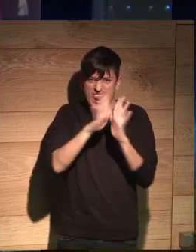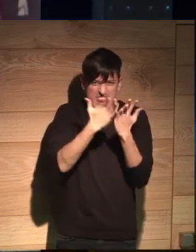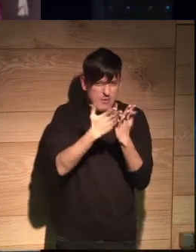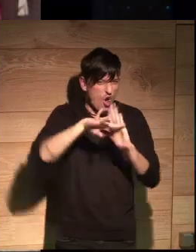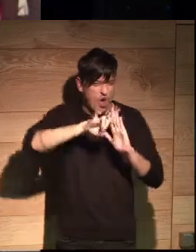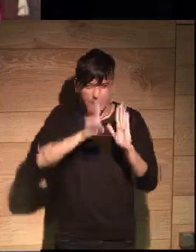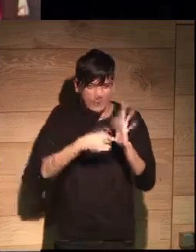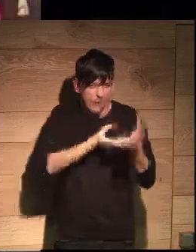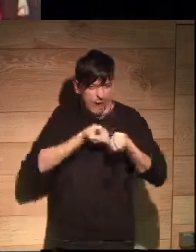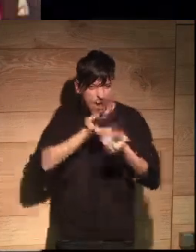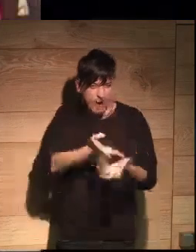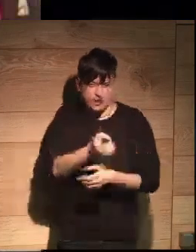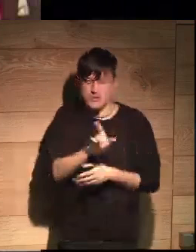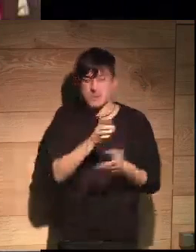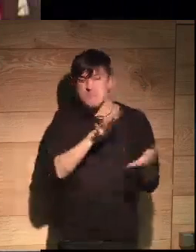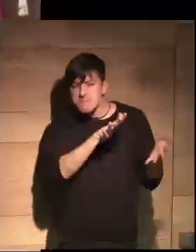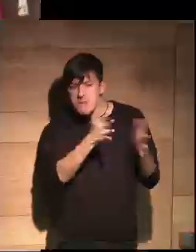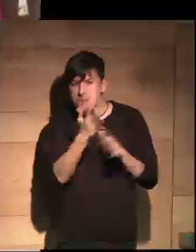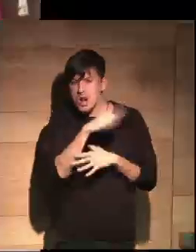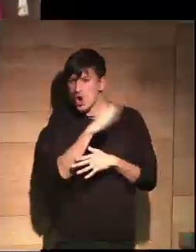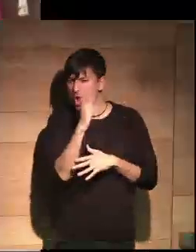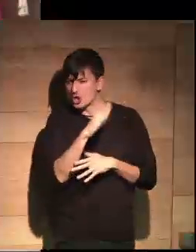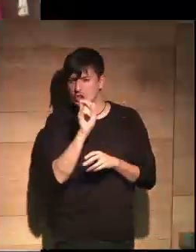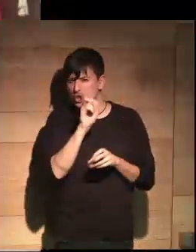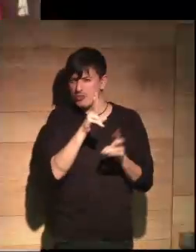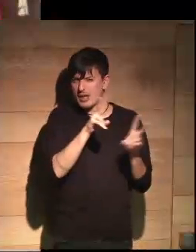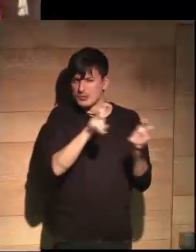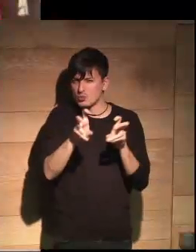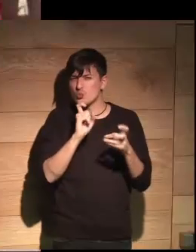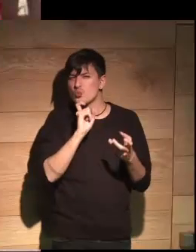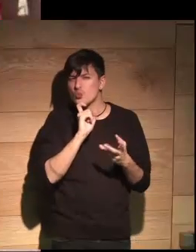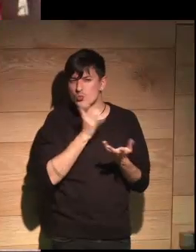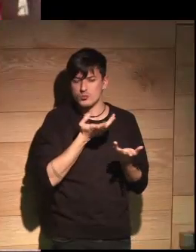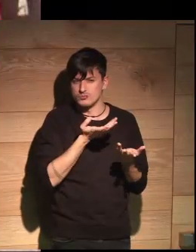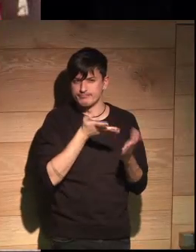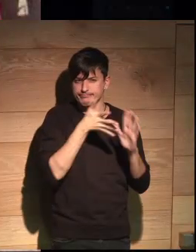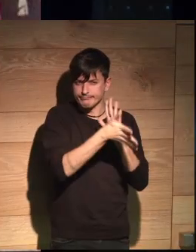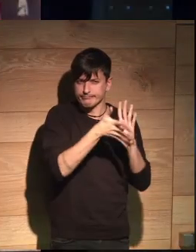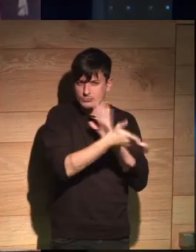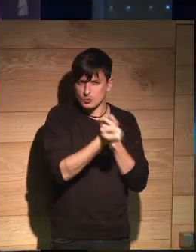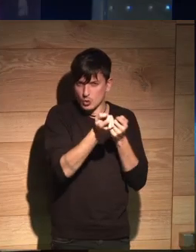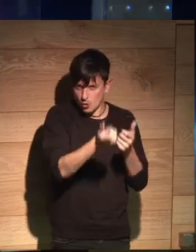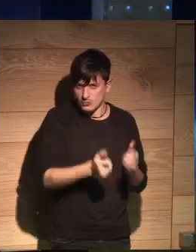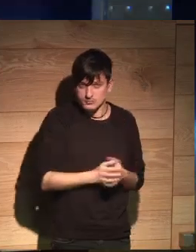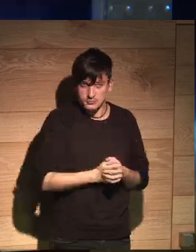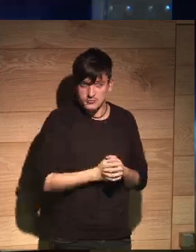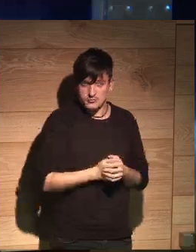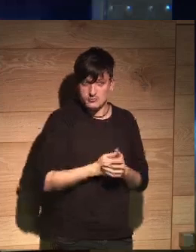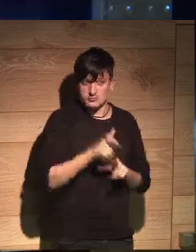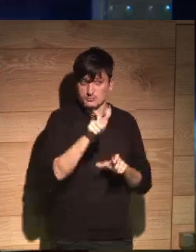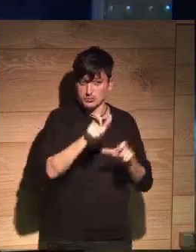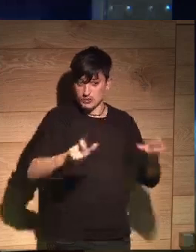unas pinceladas de qué van los 12 capítulos. Miren, quien me conoce a la hora de escribir sabe que una de mis pasiones es